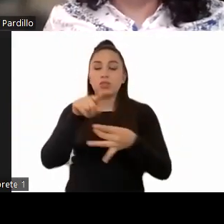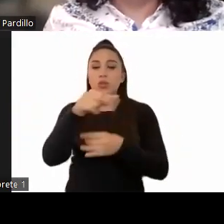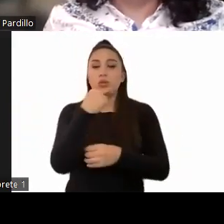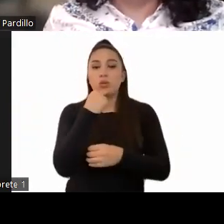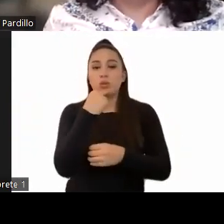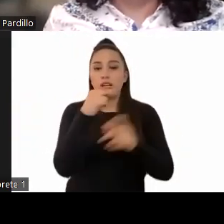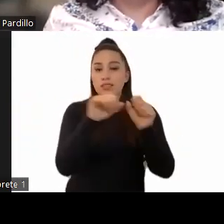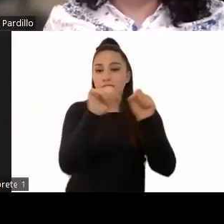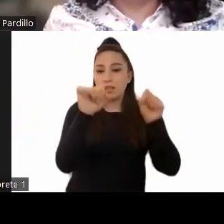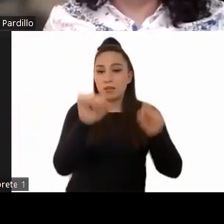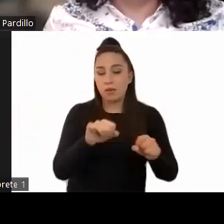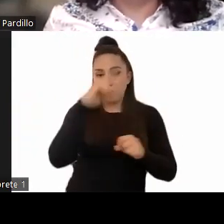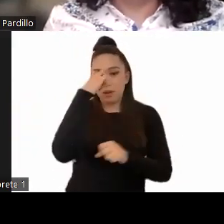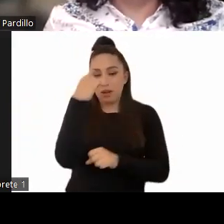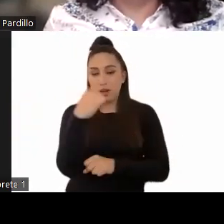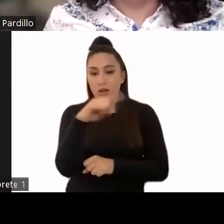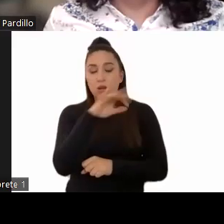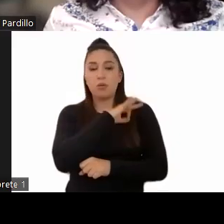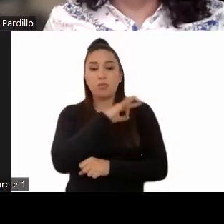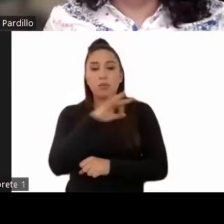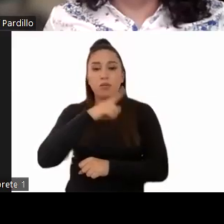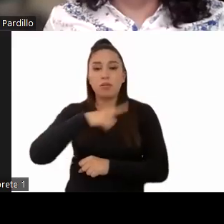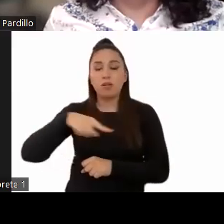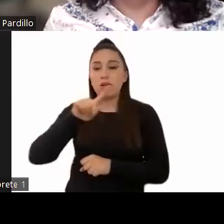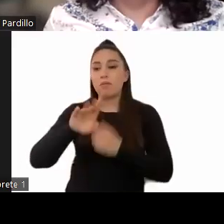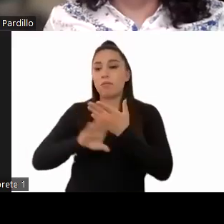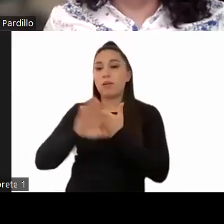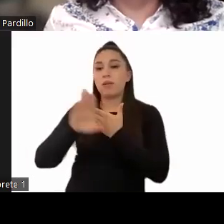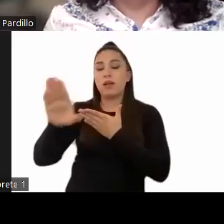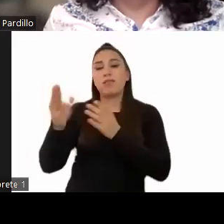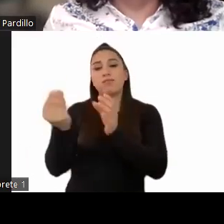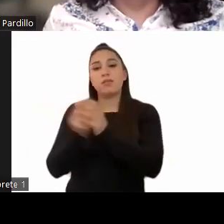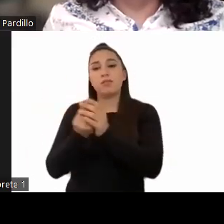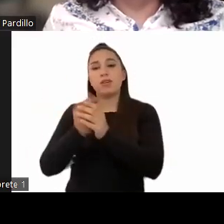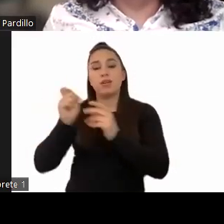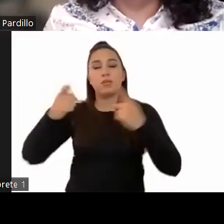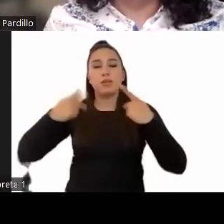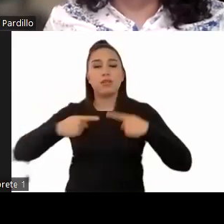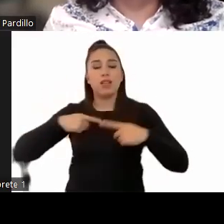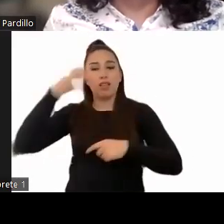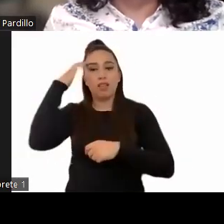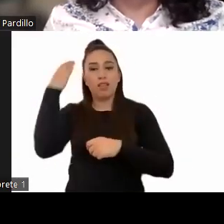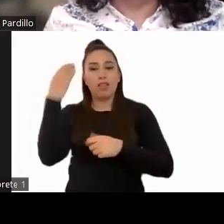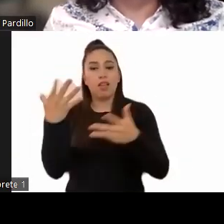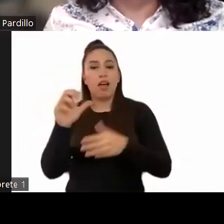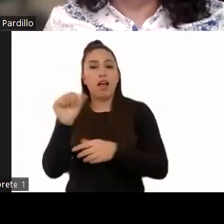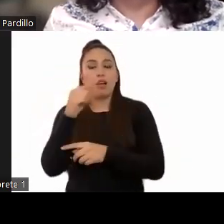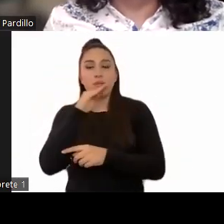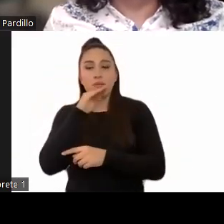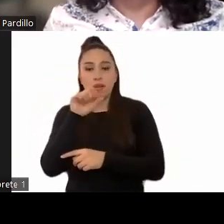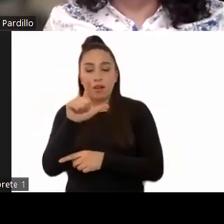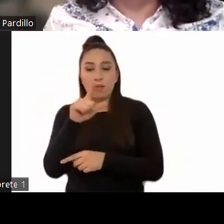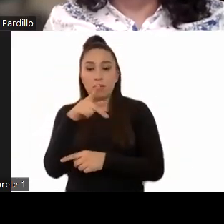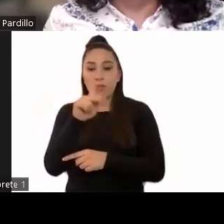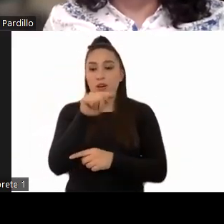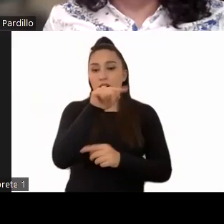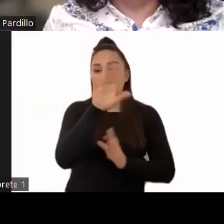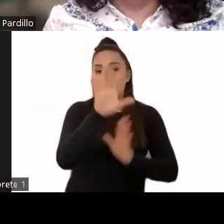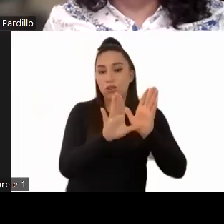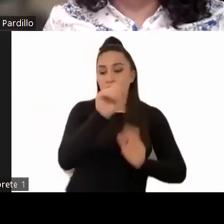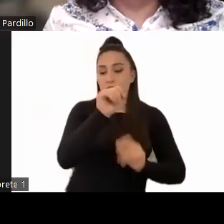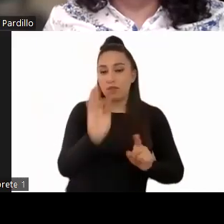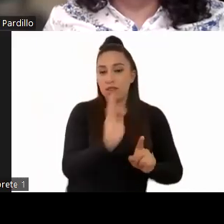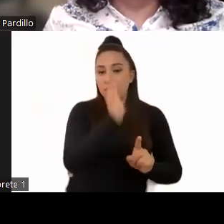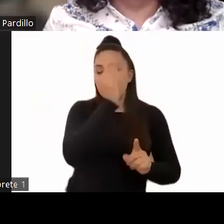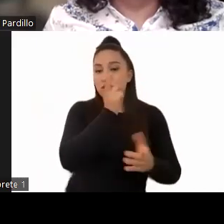cabo sus atribuciones en la prevención de conductas delictivas, cuando está establecido en la Constitución Federal